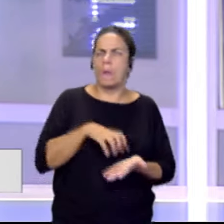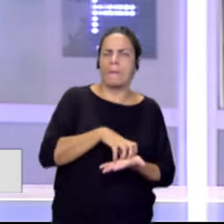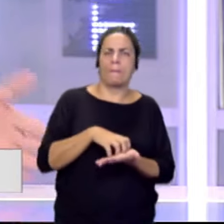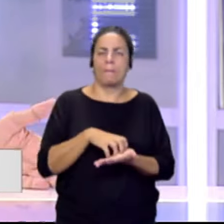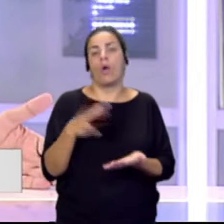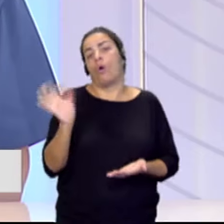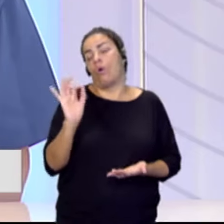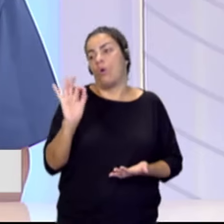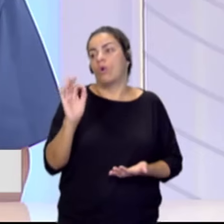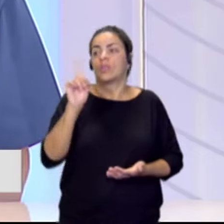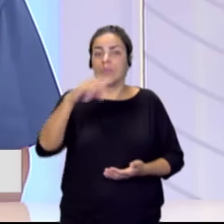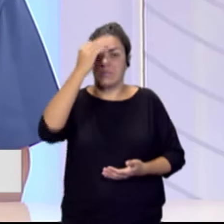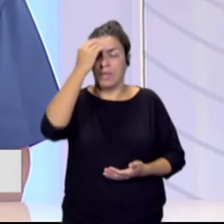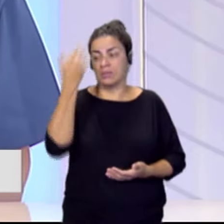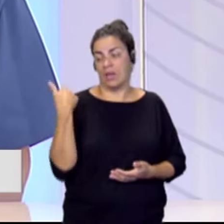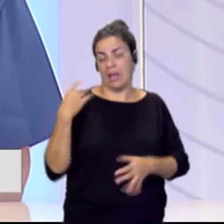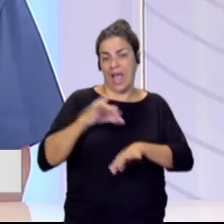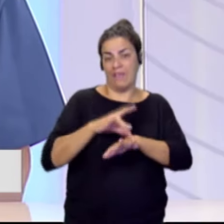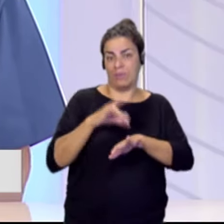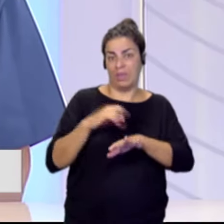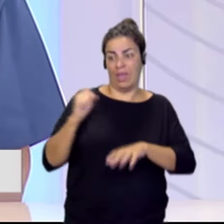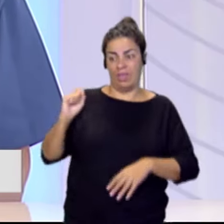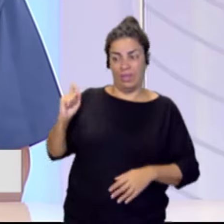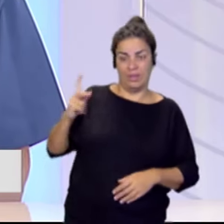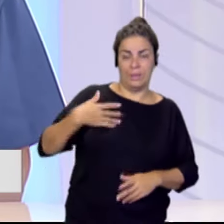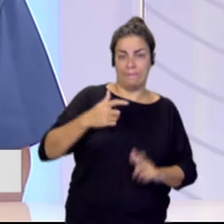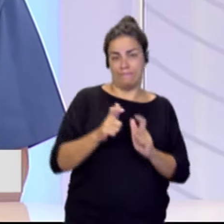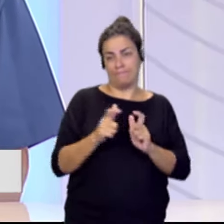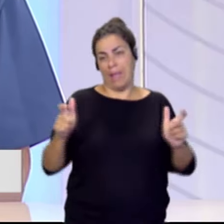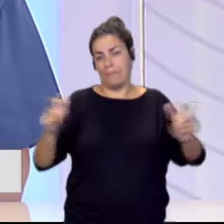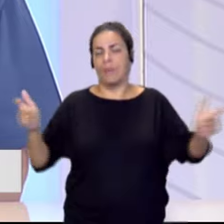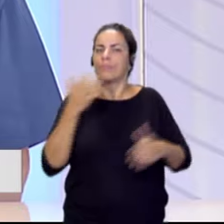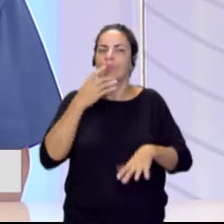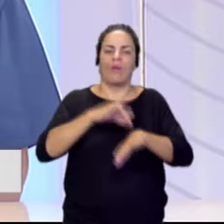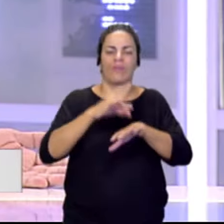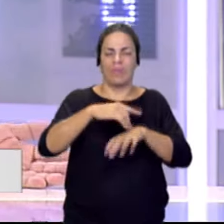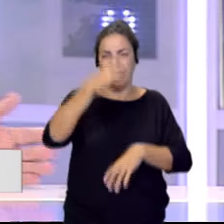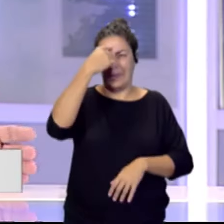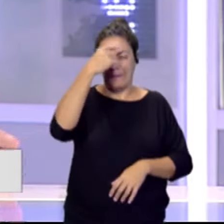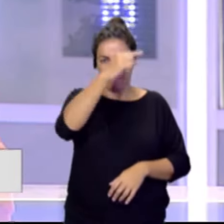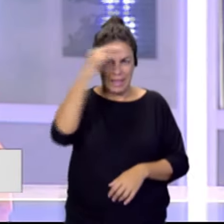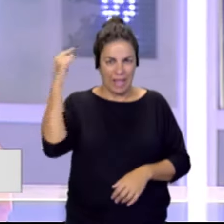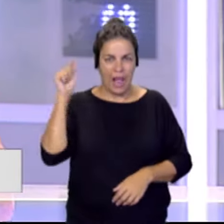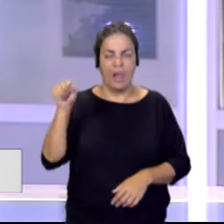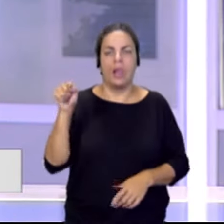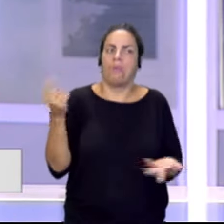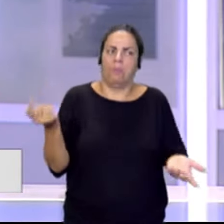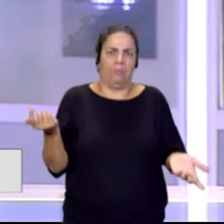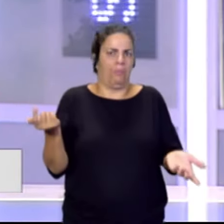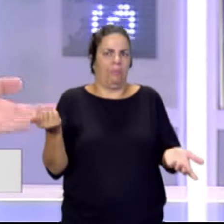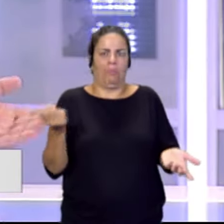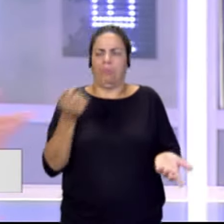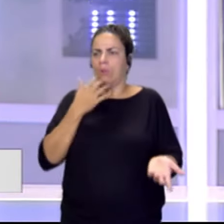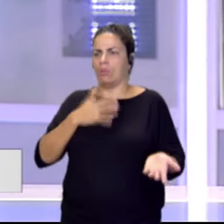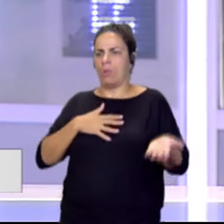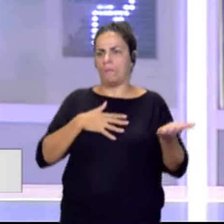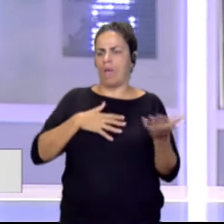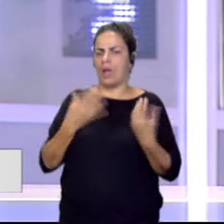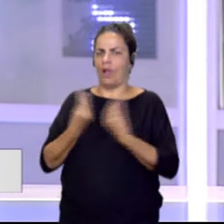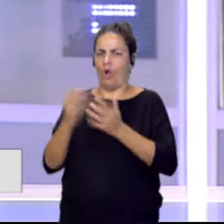además en los últimos años han incrementado de tipo mental, por ejemplo, pues eso no parece que desaconseje un baile con tacones,